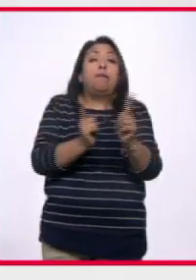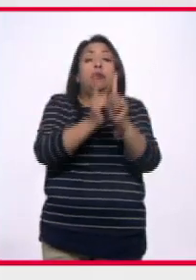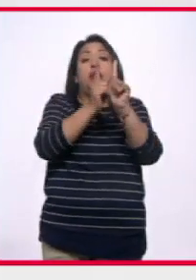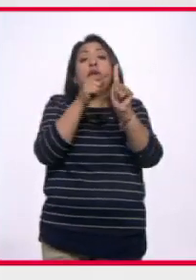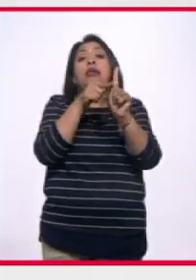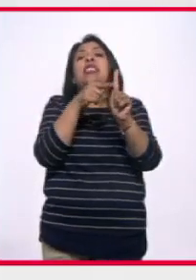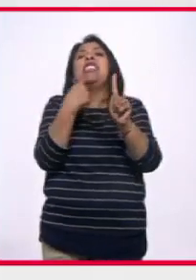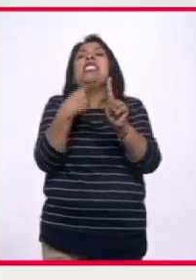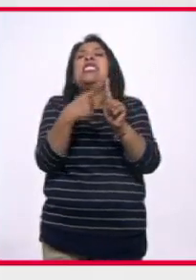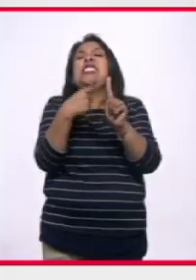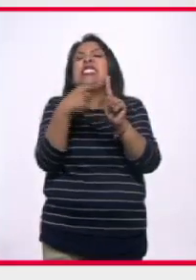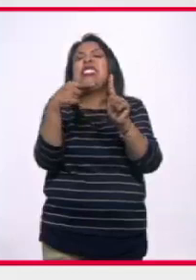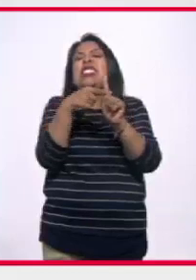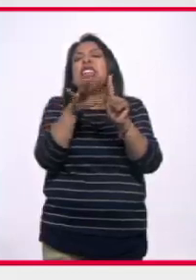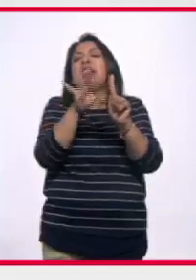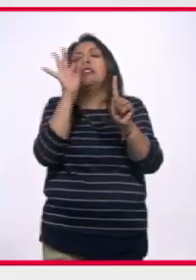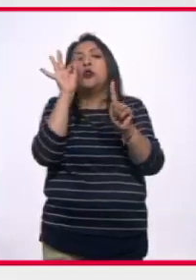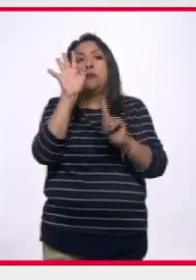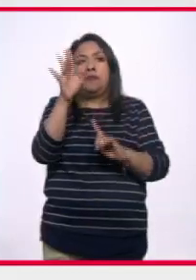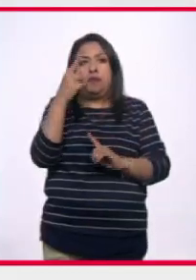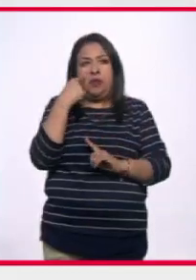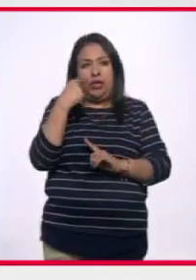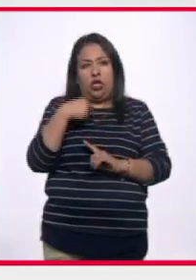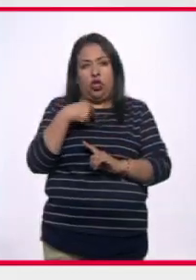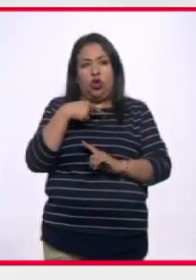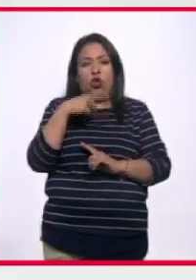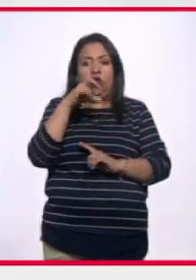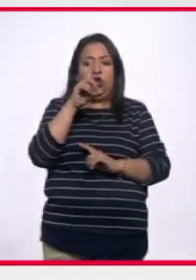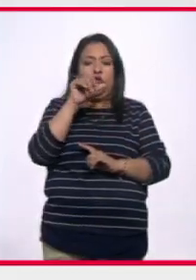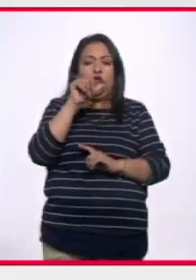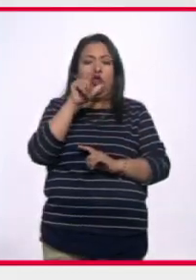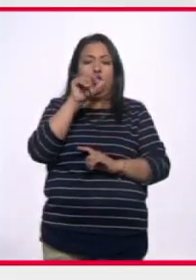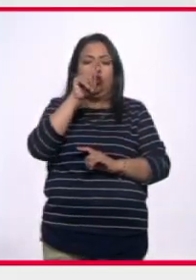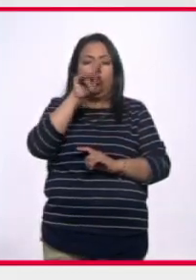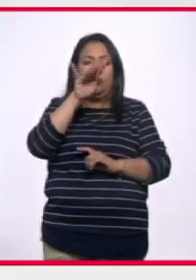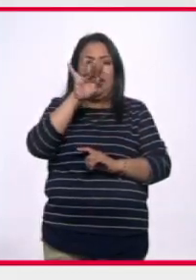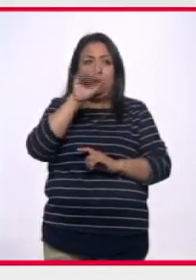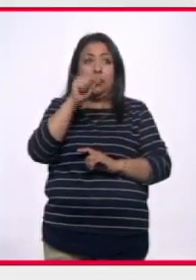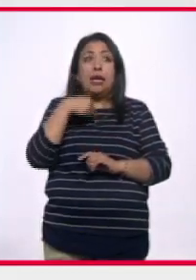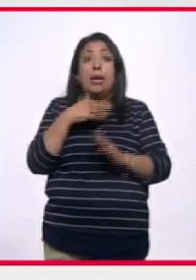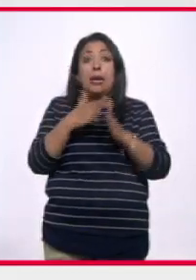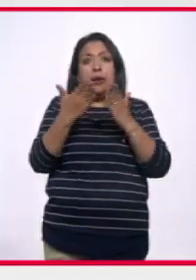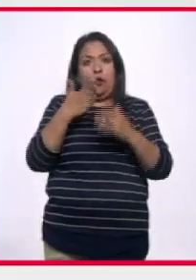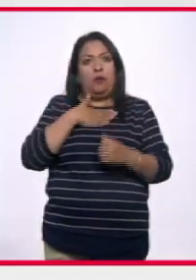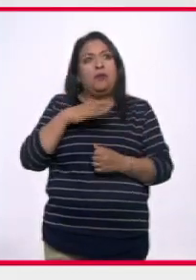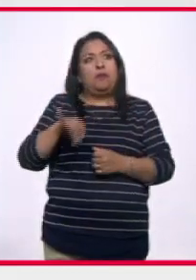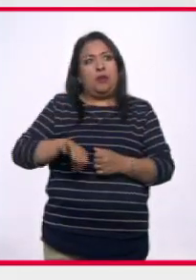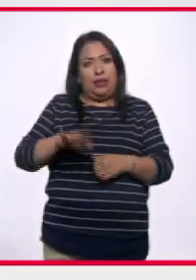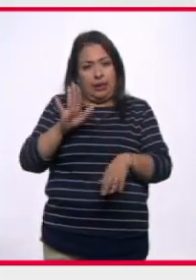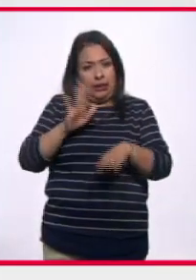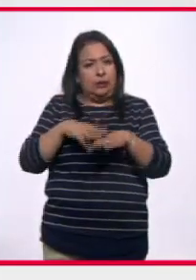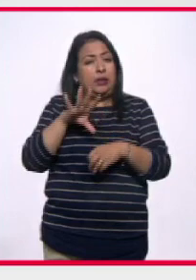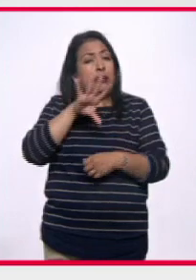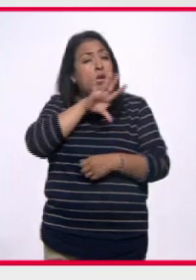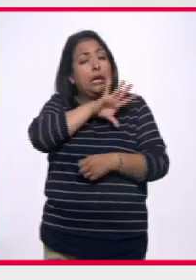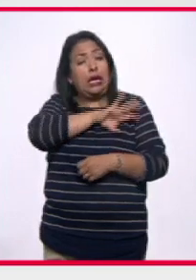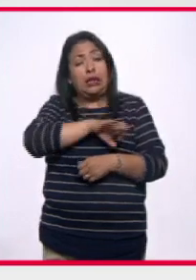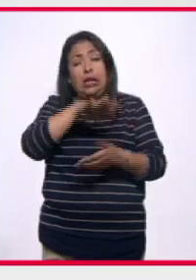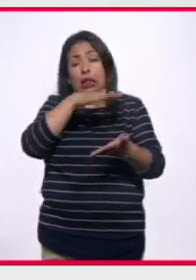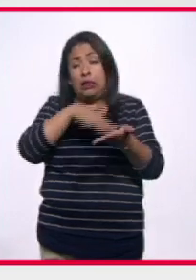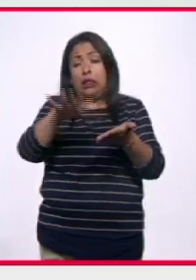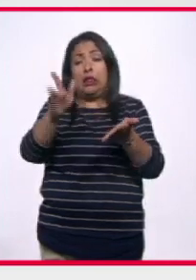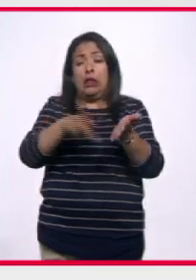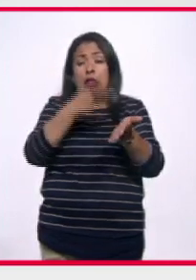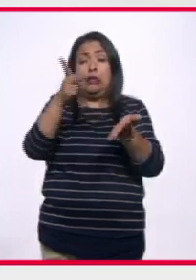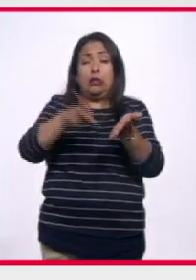personaje histórico qué personaje elegirías una ayuda dostoievski porque uno de los libros que más me interesa y que más me fascina y que he leído más